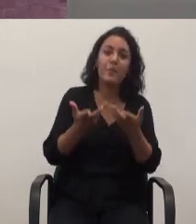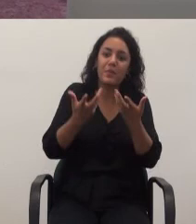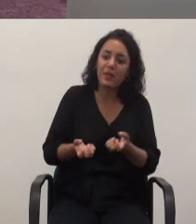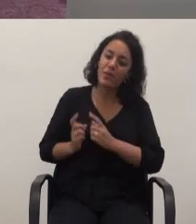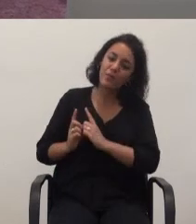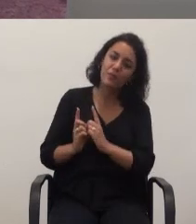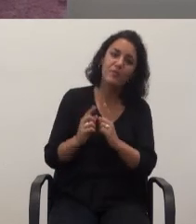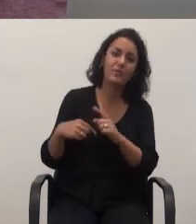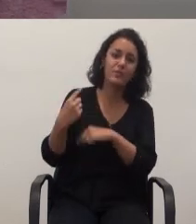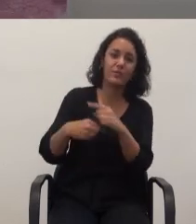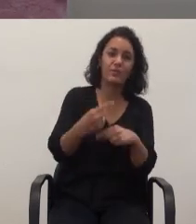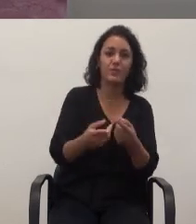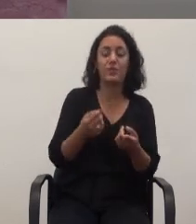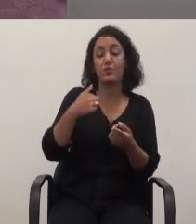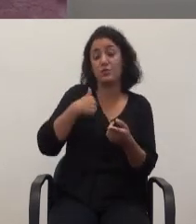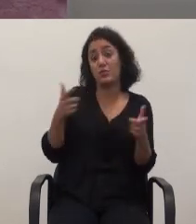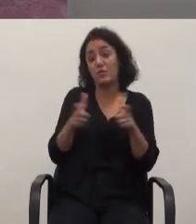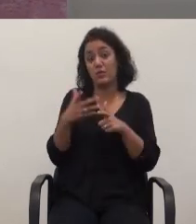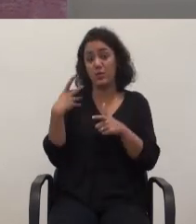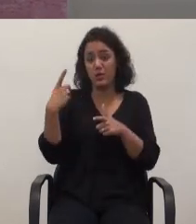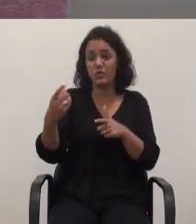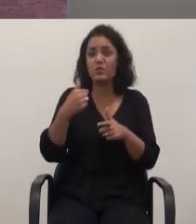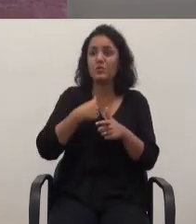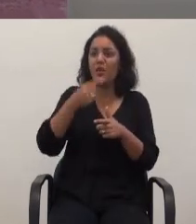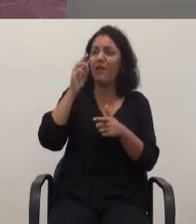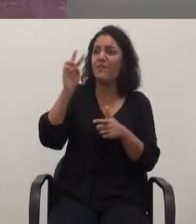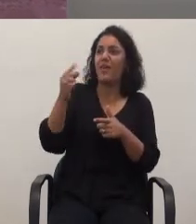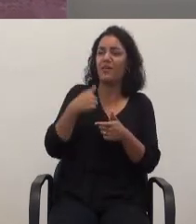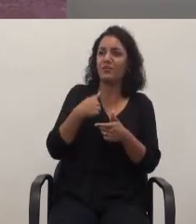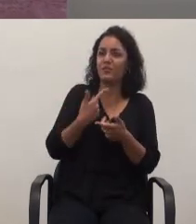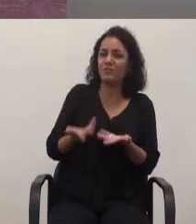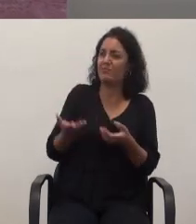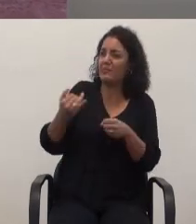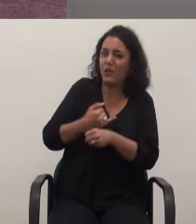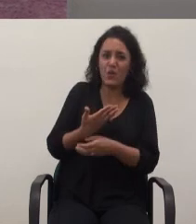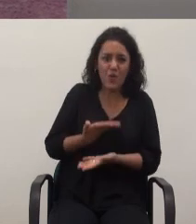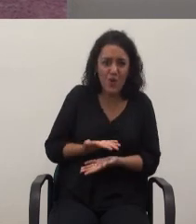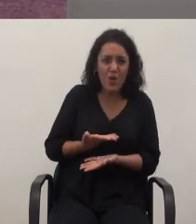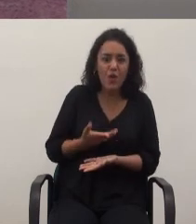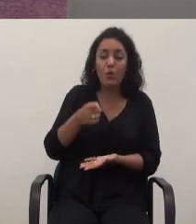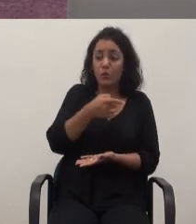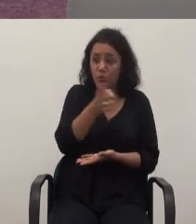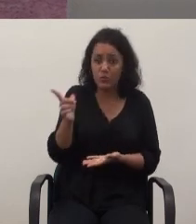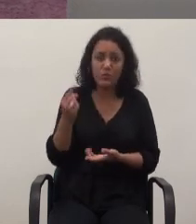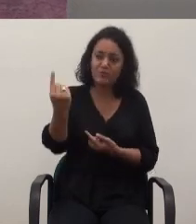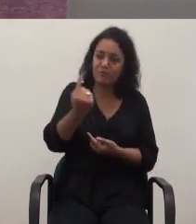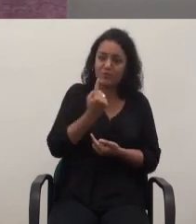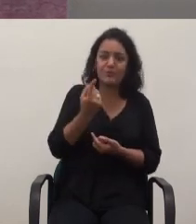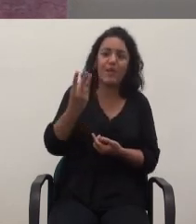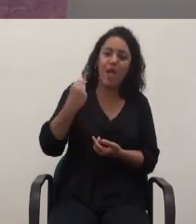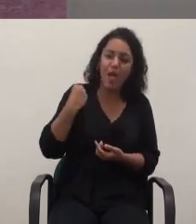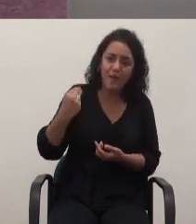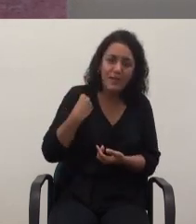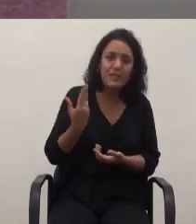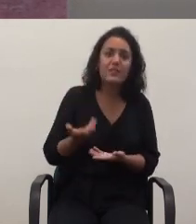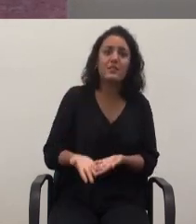desde la dirección, nos lo puedan decir, porque si hay algo que el ISEF tiene todavía hoy y que hace que sea